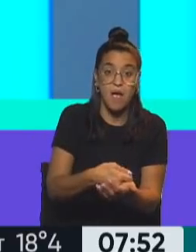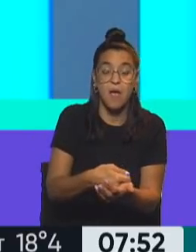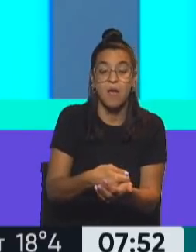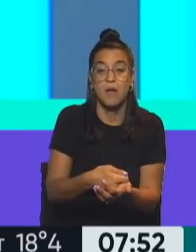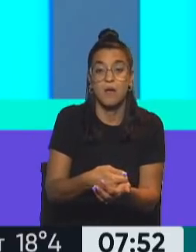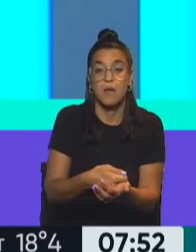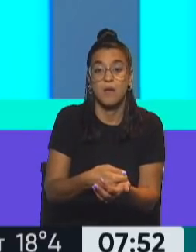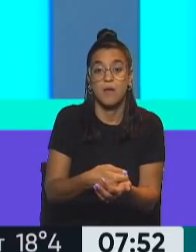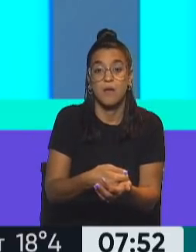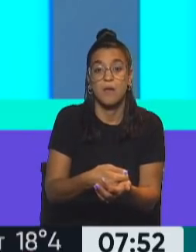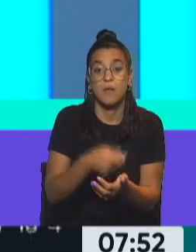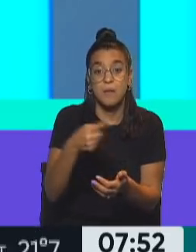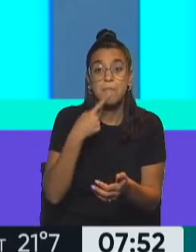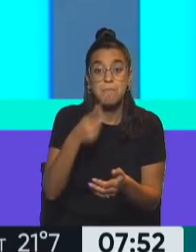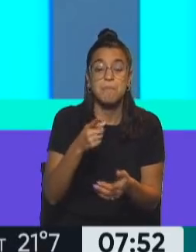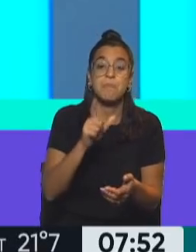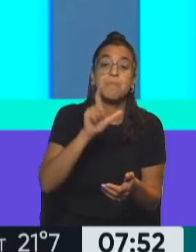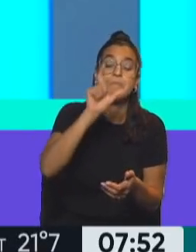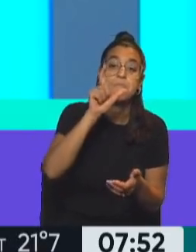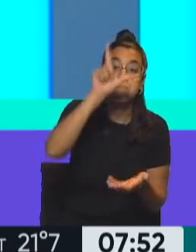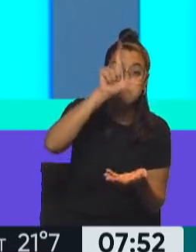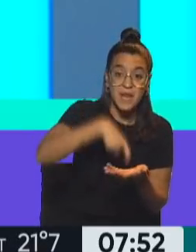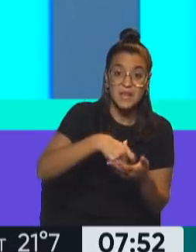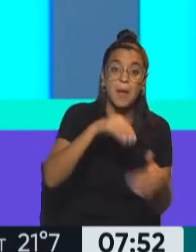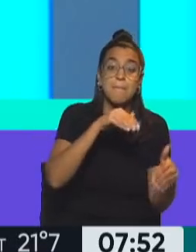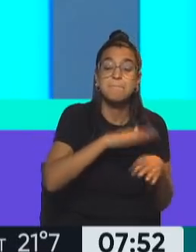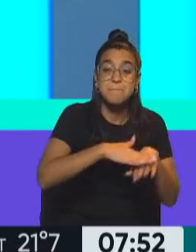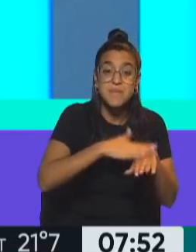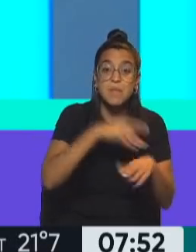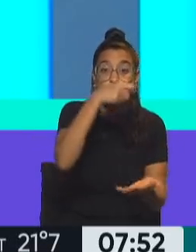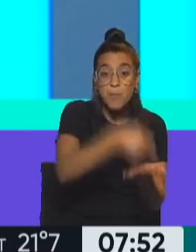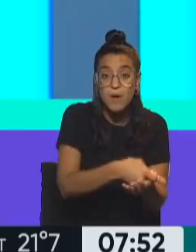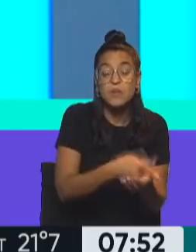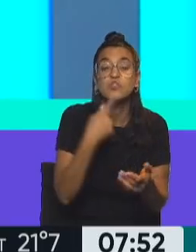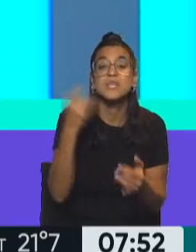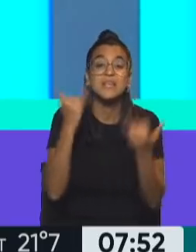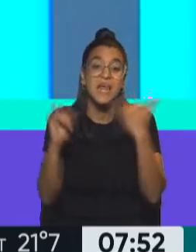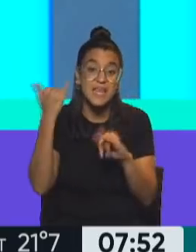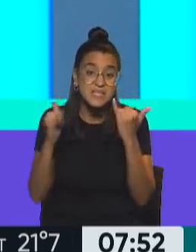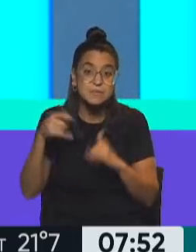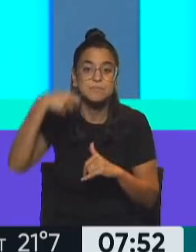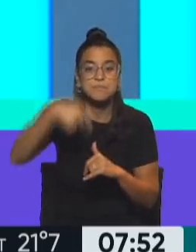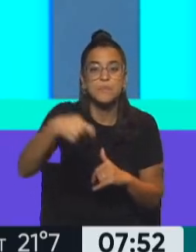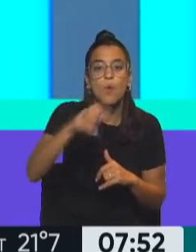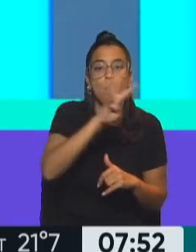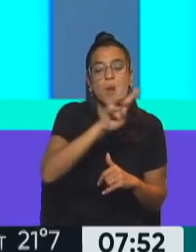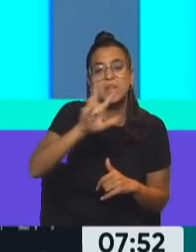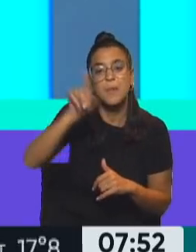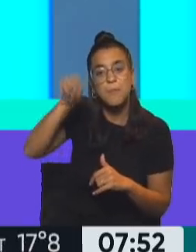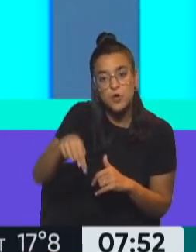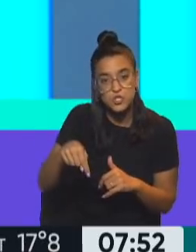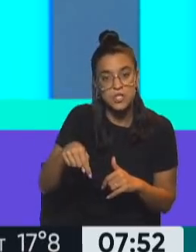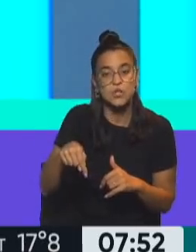lo que te pagas el mínimo de la tarjeta y te van a cobrar una tasa de interés del 43%